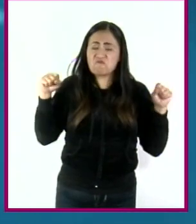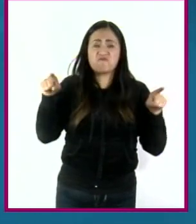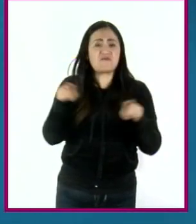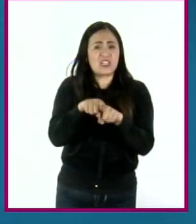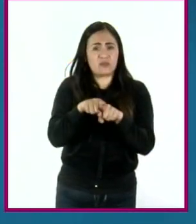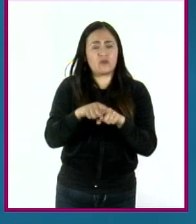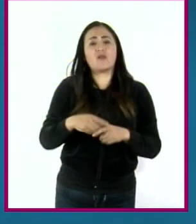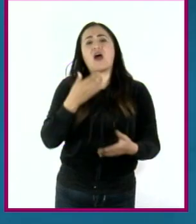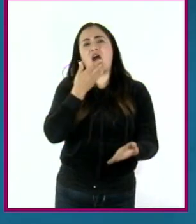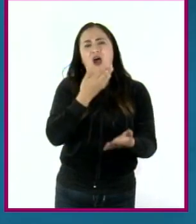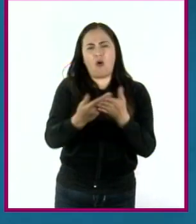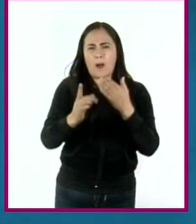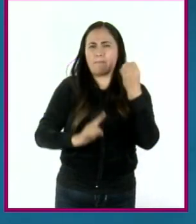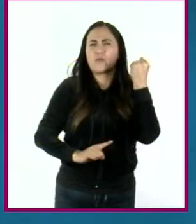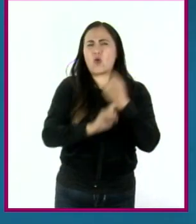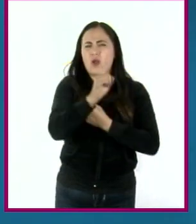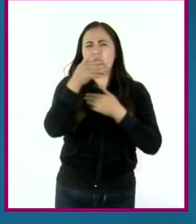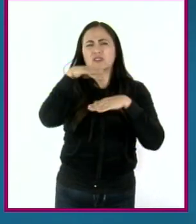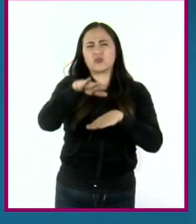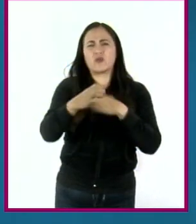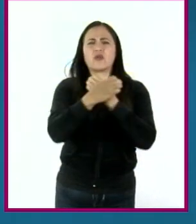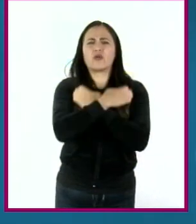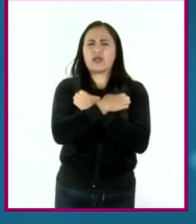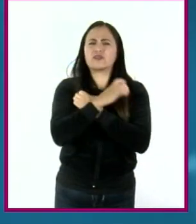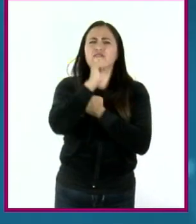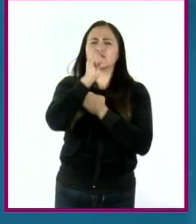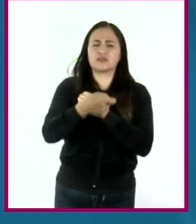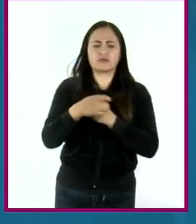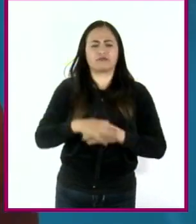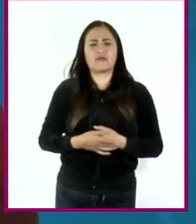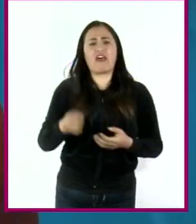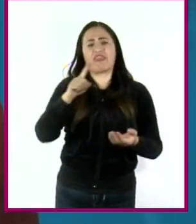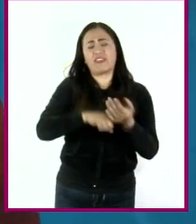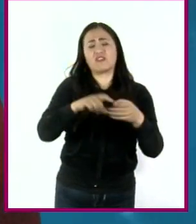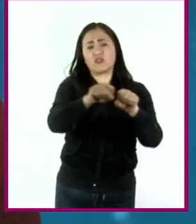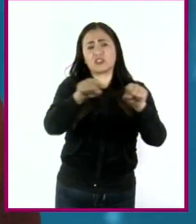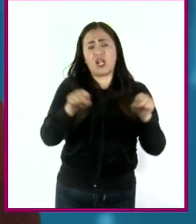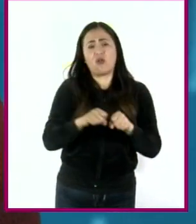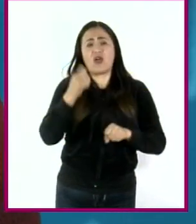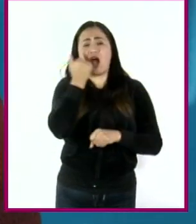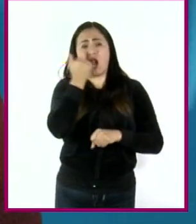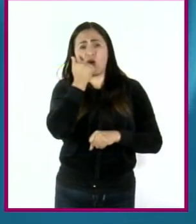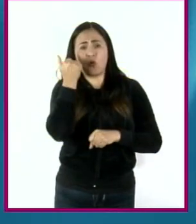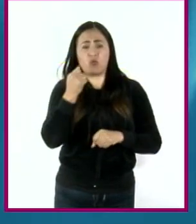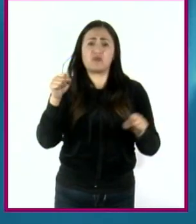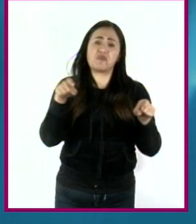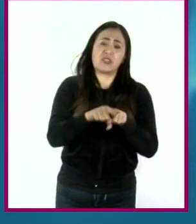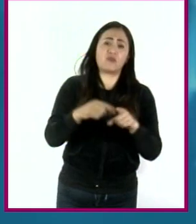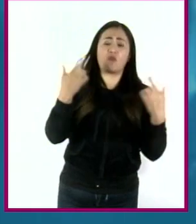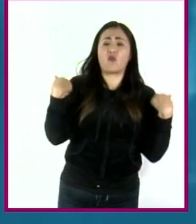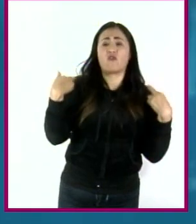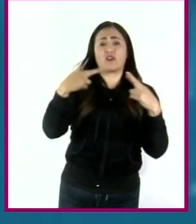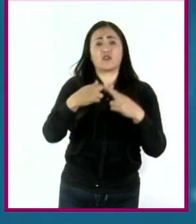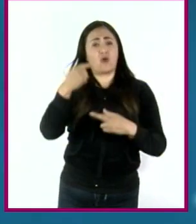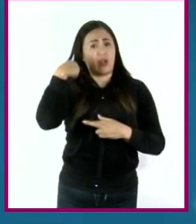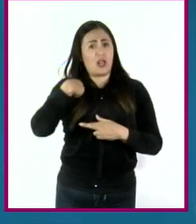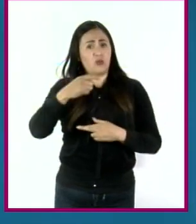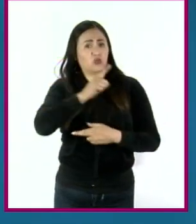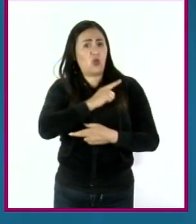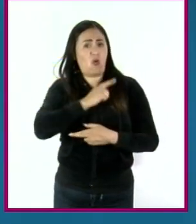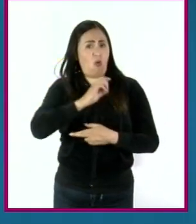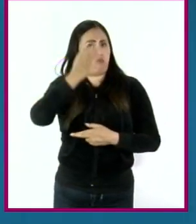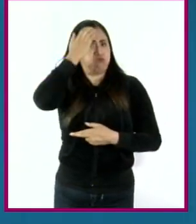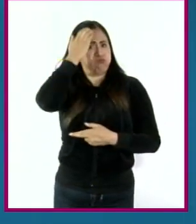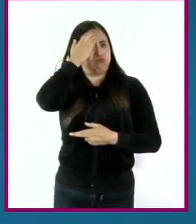paradigma educativo que aún predomina es un aula llena de estudiantes y el profe es quien tiene todo el conocimiento.